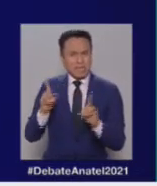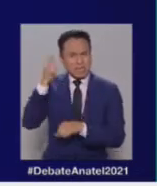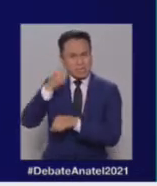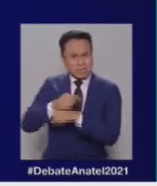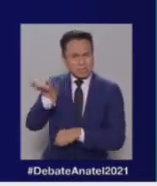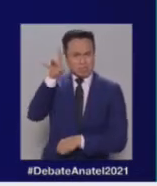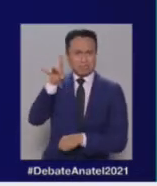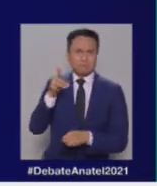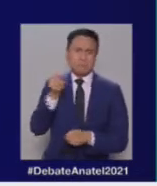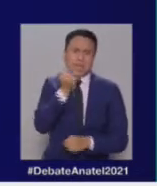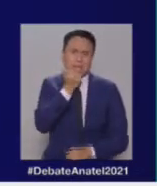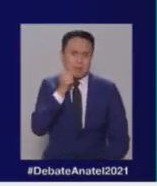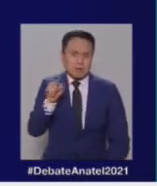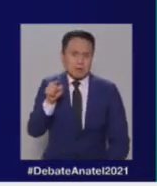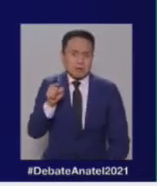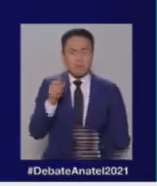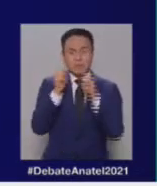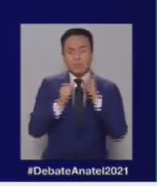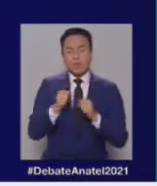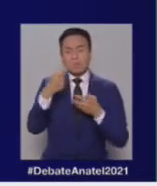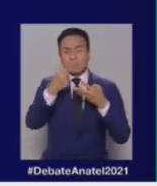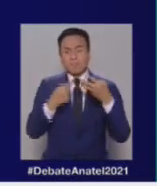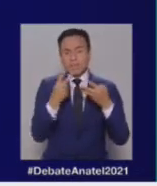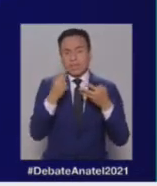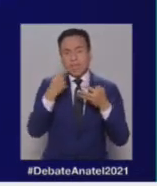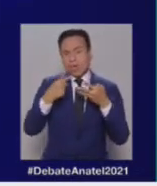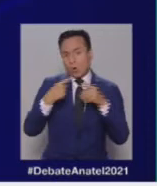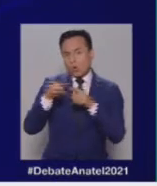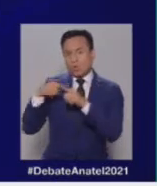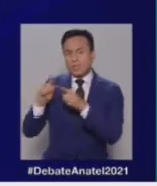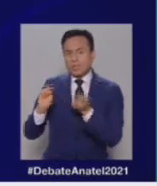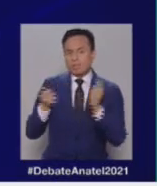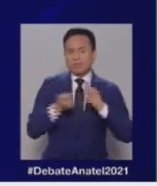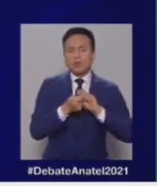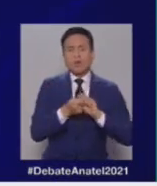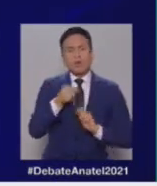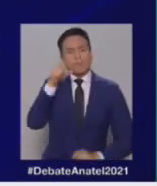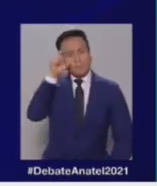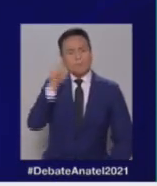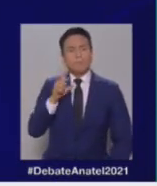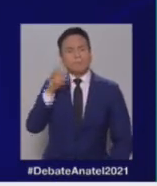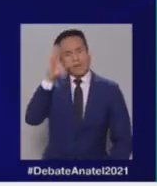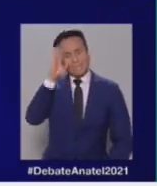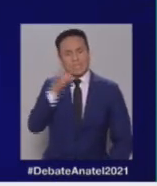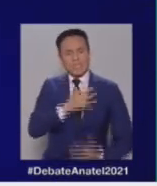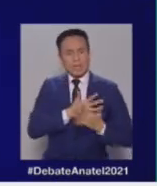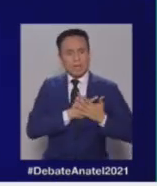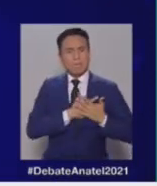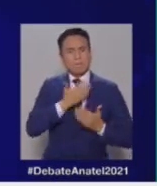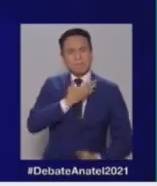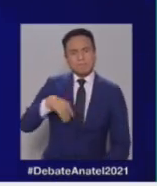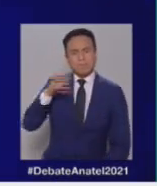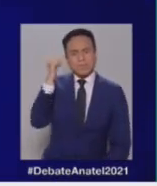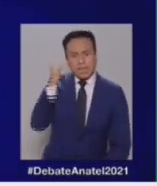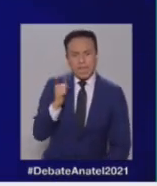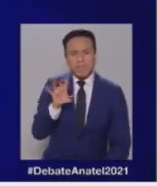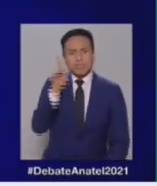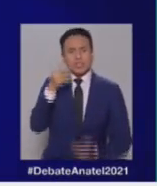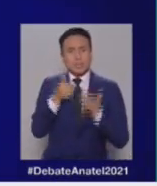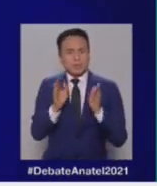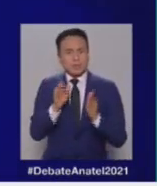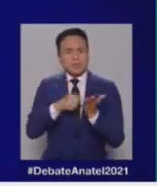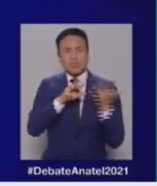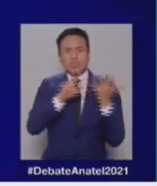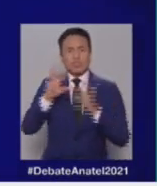enfrentar a quienes quieren destruir el país, calificó Kast. Respecto a los cuestionamientos que recibió tras sus declaraciones con medios extranjeros sobre Augusto Pinochet